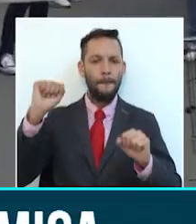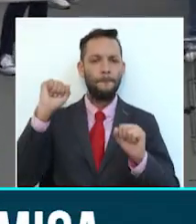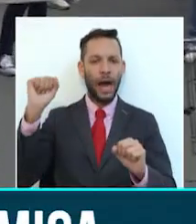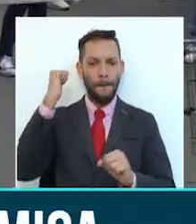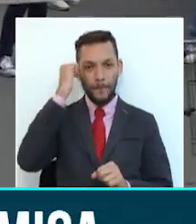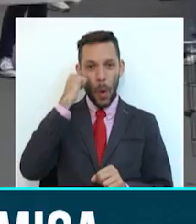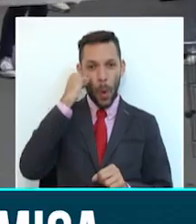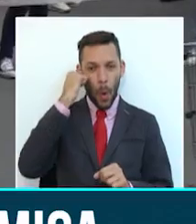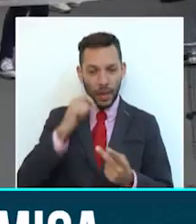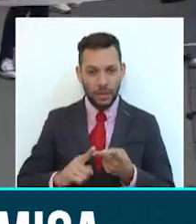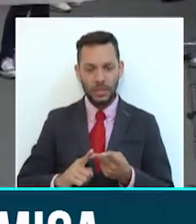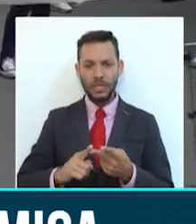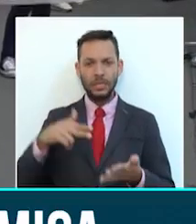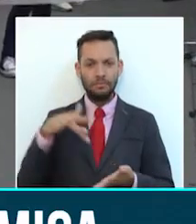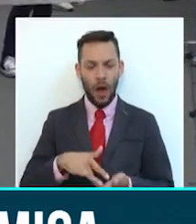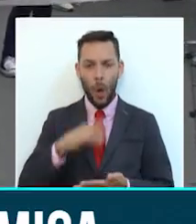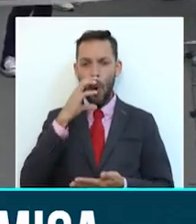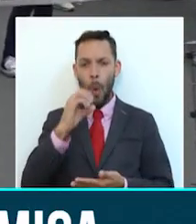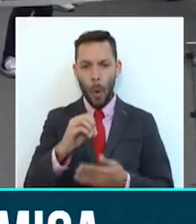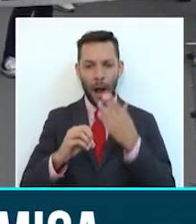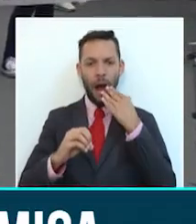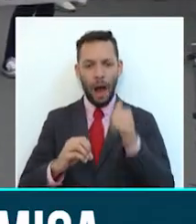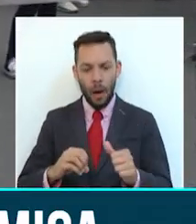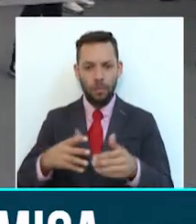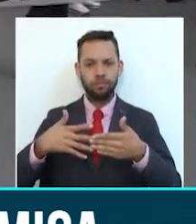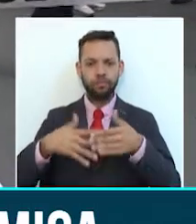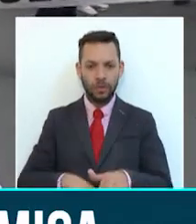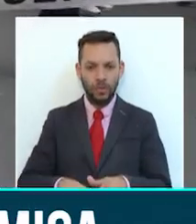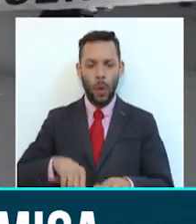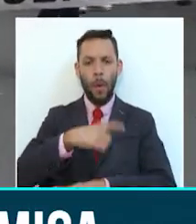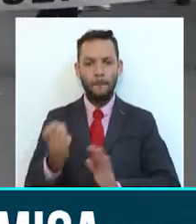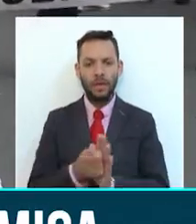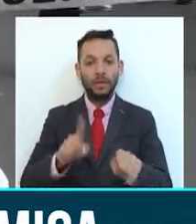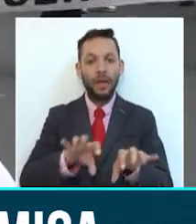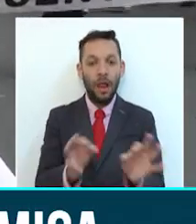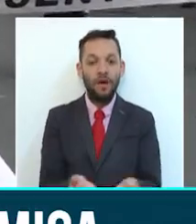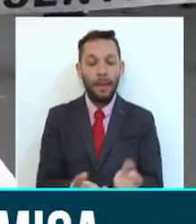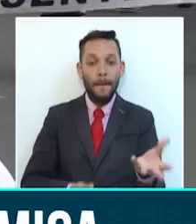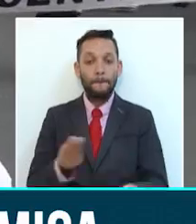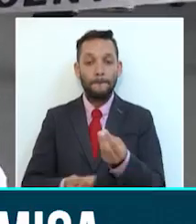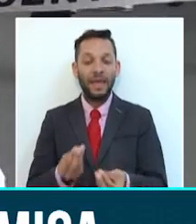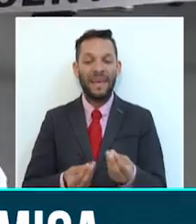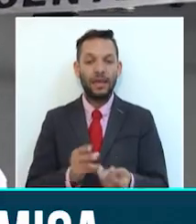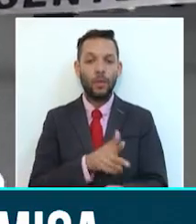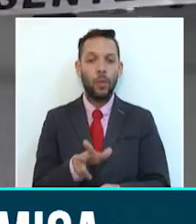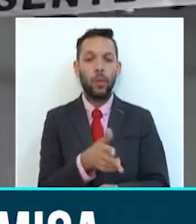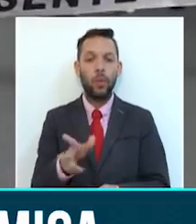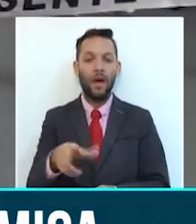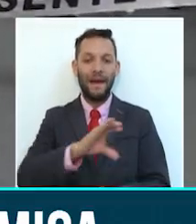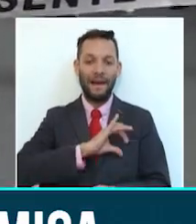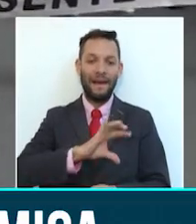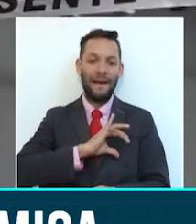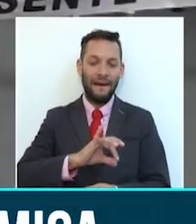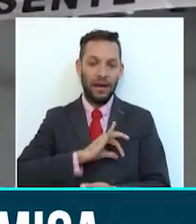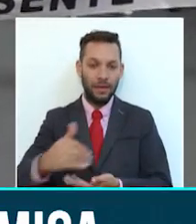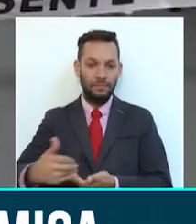digamos, hablemos en general del magisterio quindiano y sus beneficiarios, tiene que irse hasta Cali para que le hagan